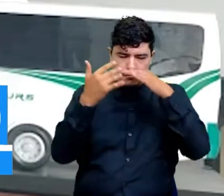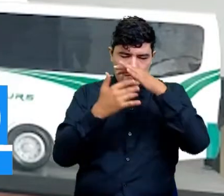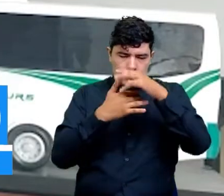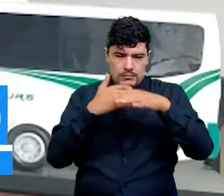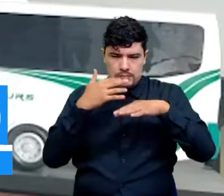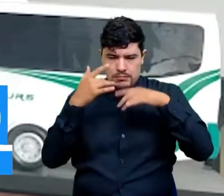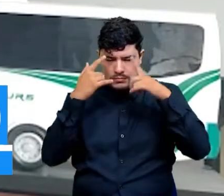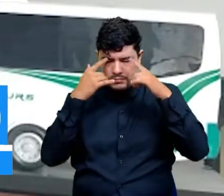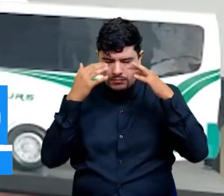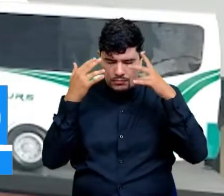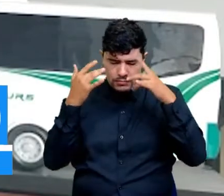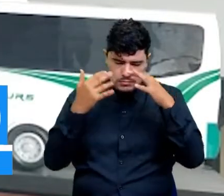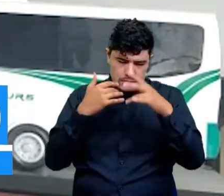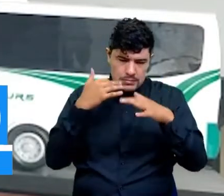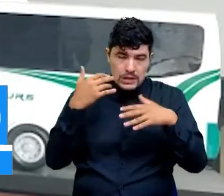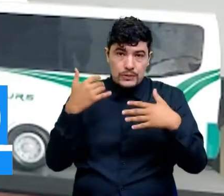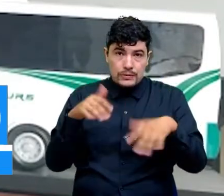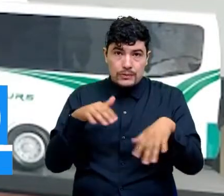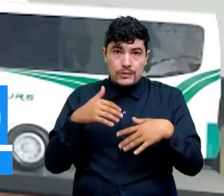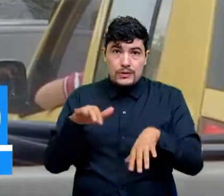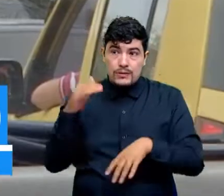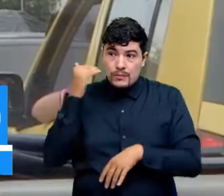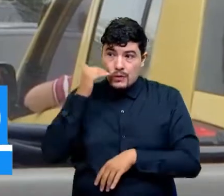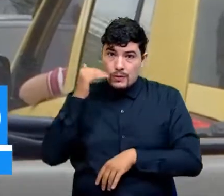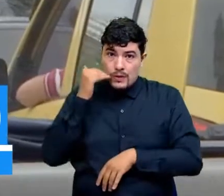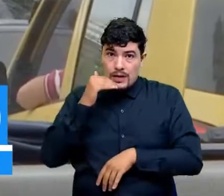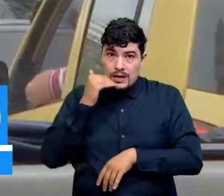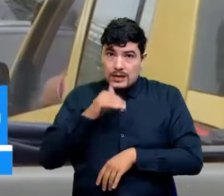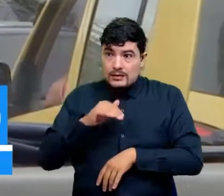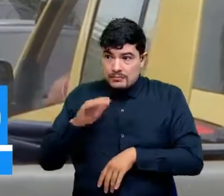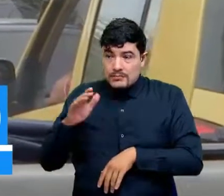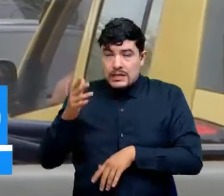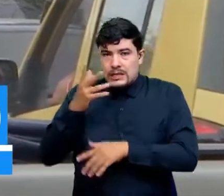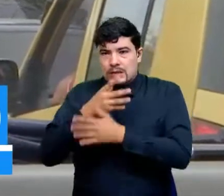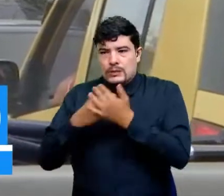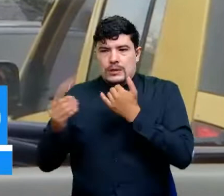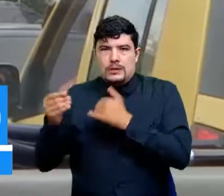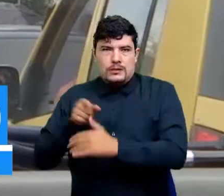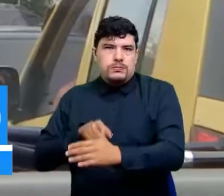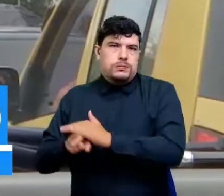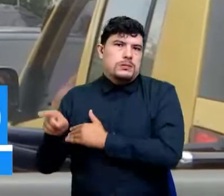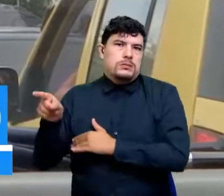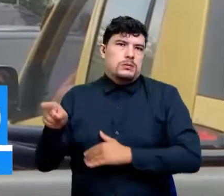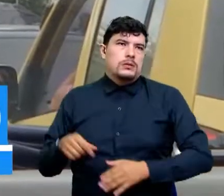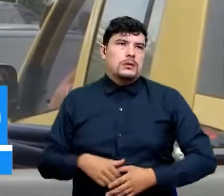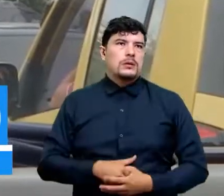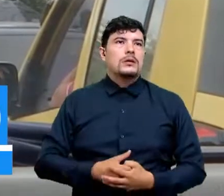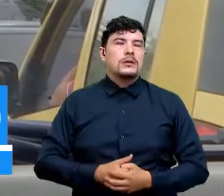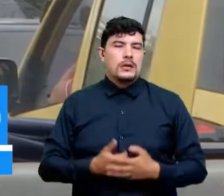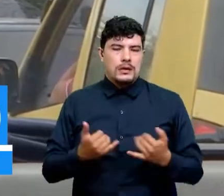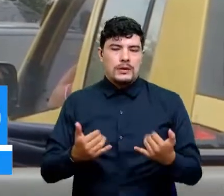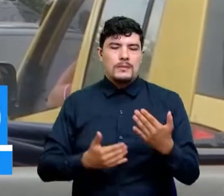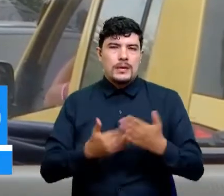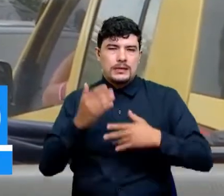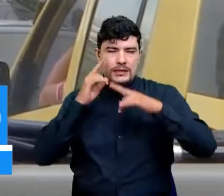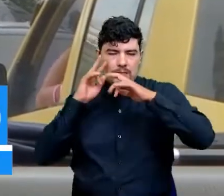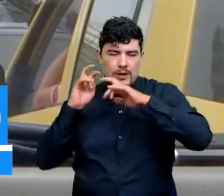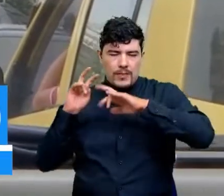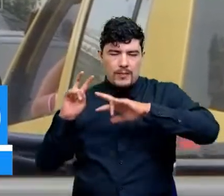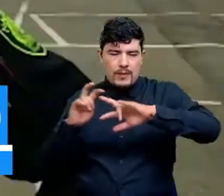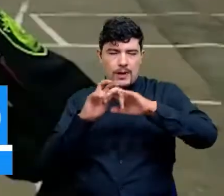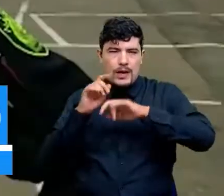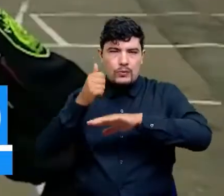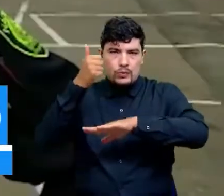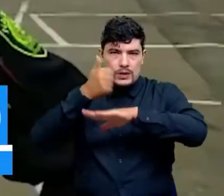muy mareada. A Dios gracias, ella alcanzó a llegar a la parada. Las autoridades ya están investigando estos hechos. Estaremos en los buses,